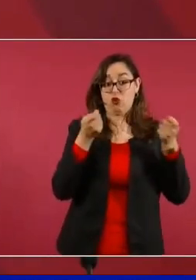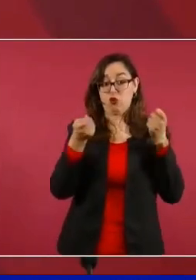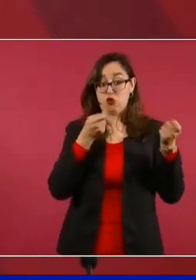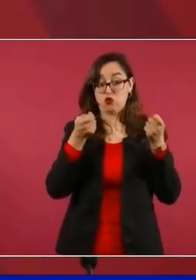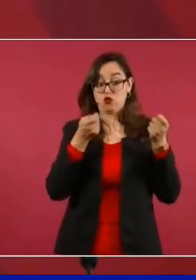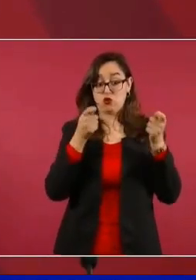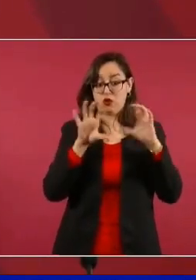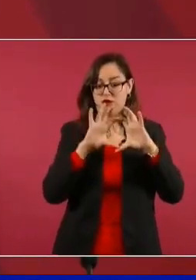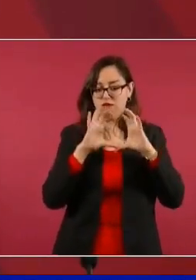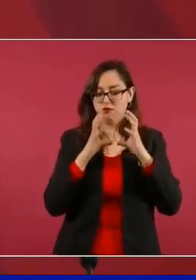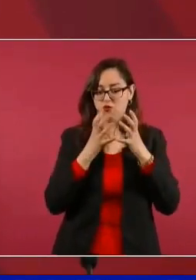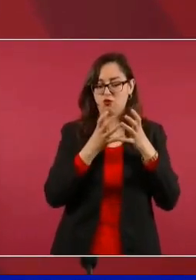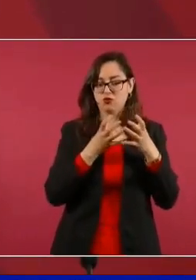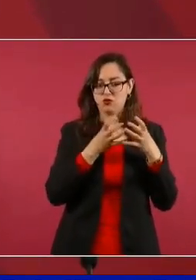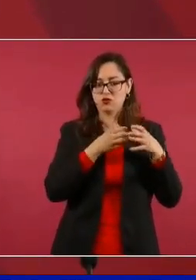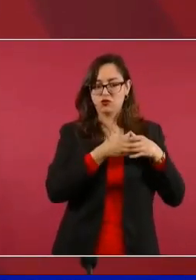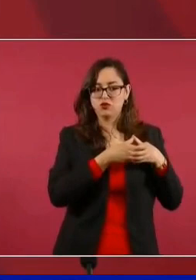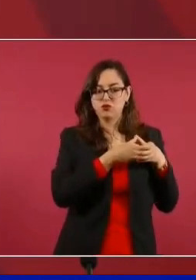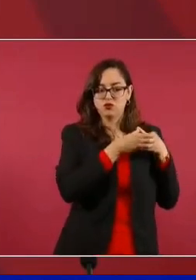con sus